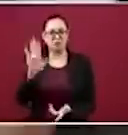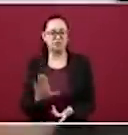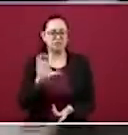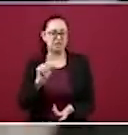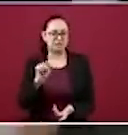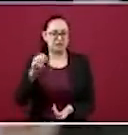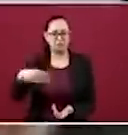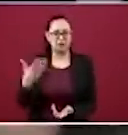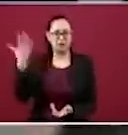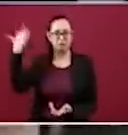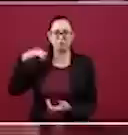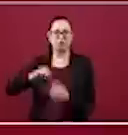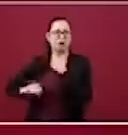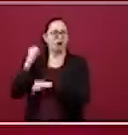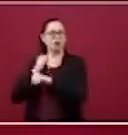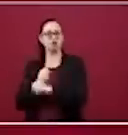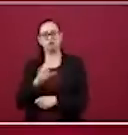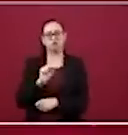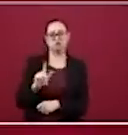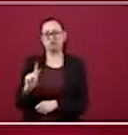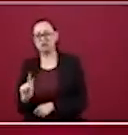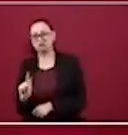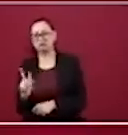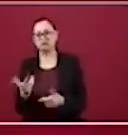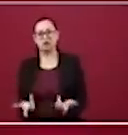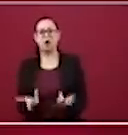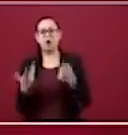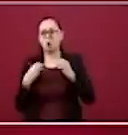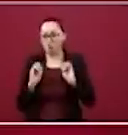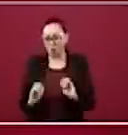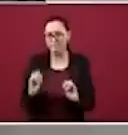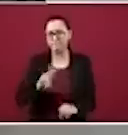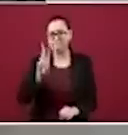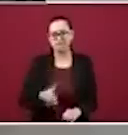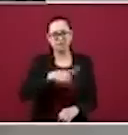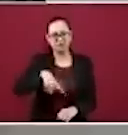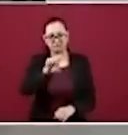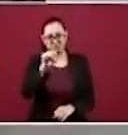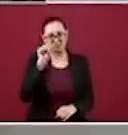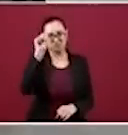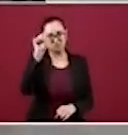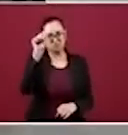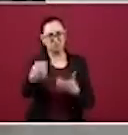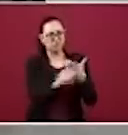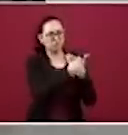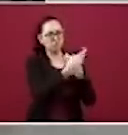de los años 60, 70, o si va a haber respeto a la libertad de los sindicatos que se afilen a